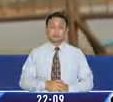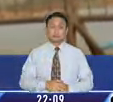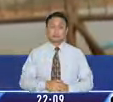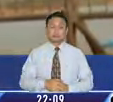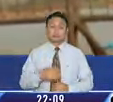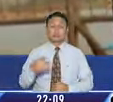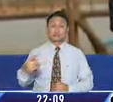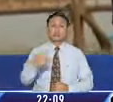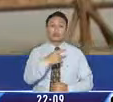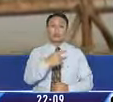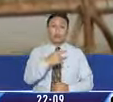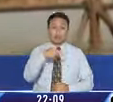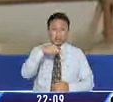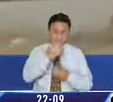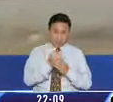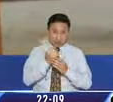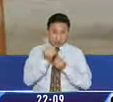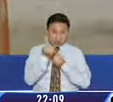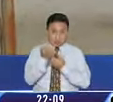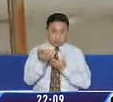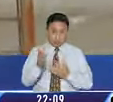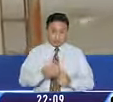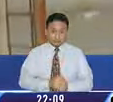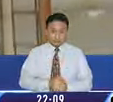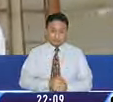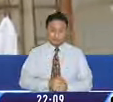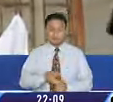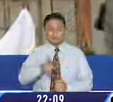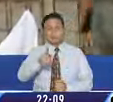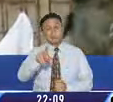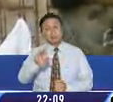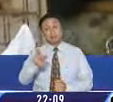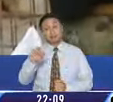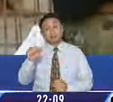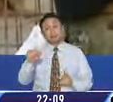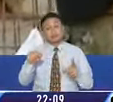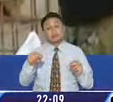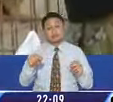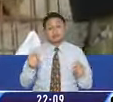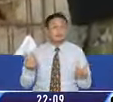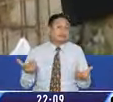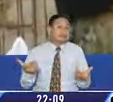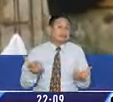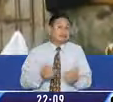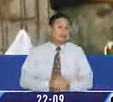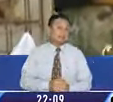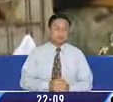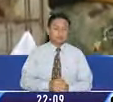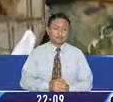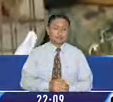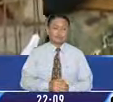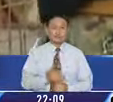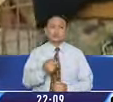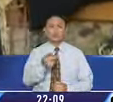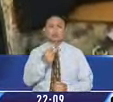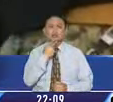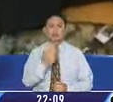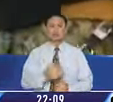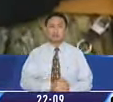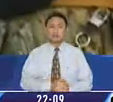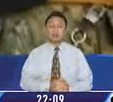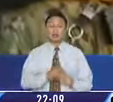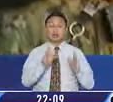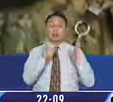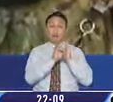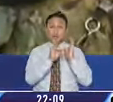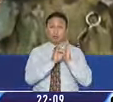los hechos violentos también. A veces sí, a veces no. ¿Cómo usted se entera? En las redes sociales, en todo el momento,